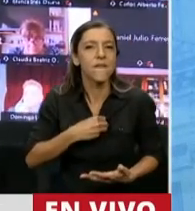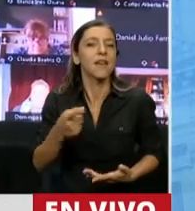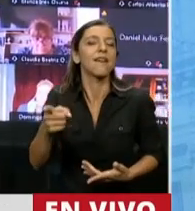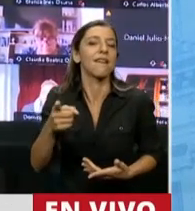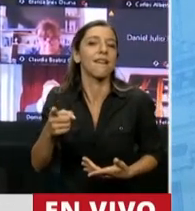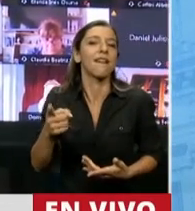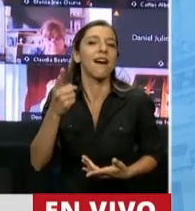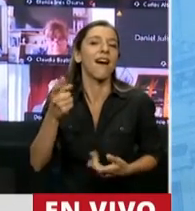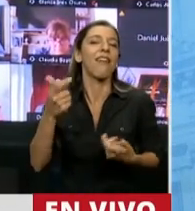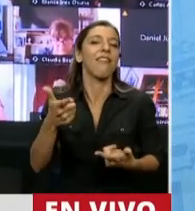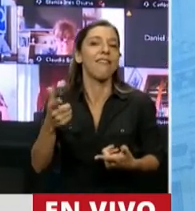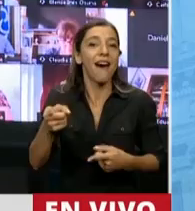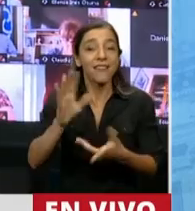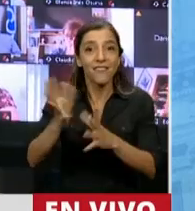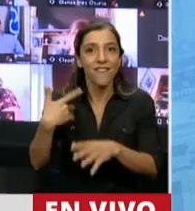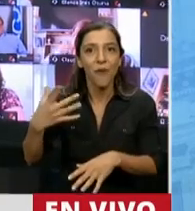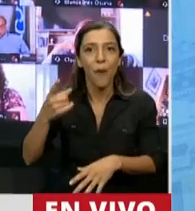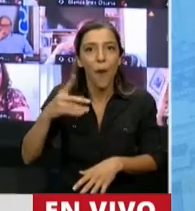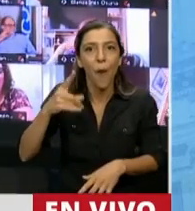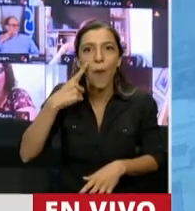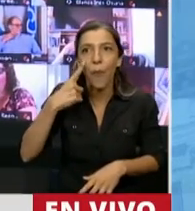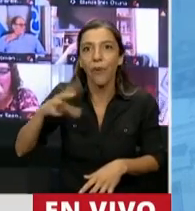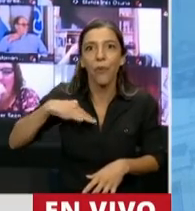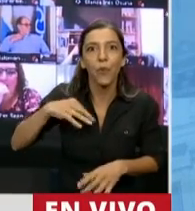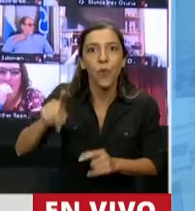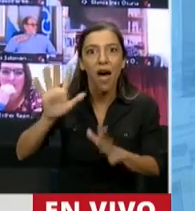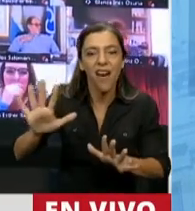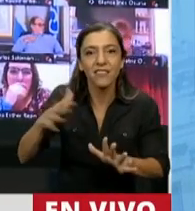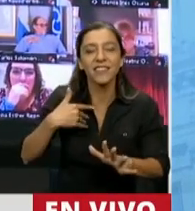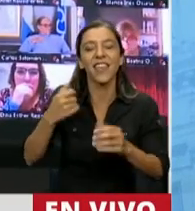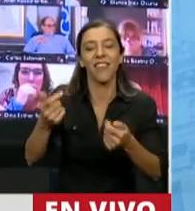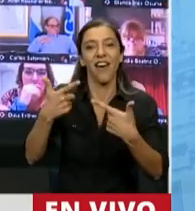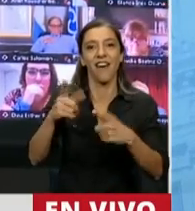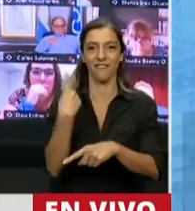eso. Vaya este homenaje para Diego Armando Maradona.